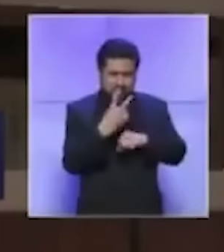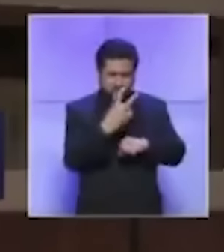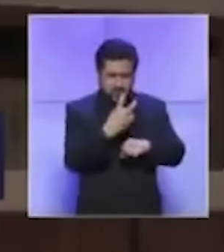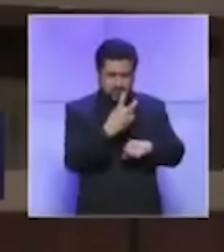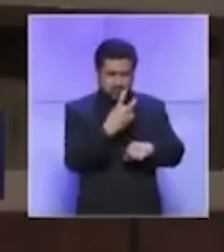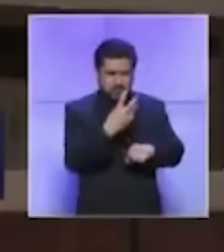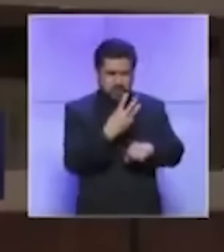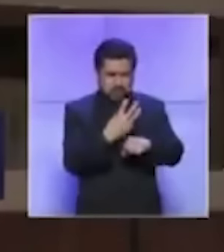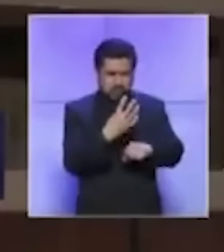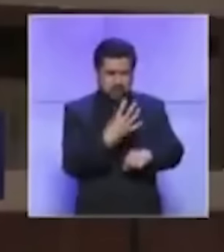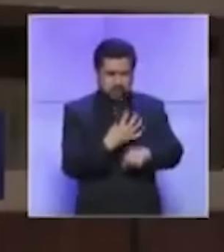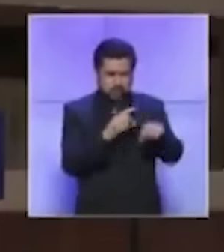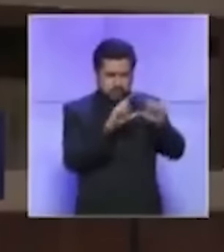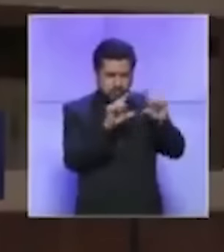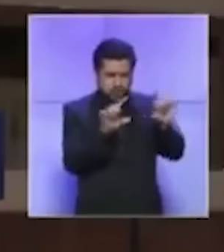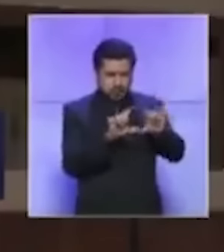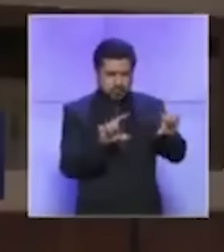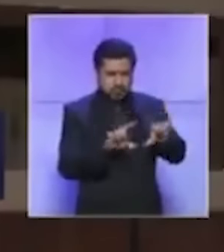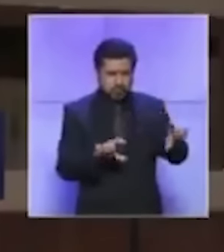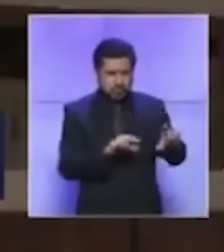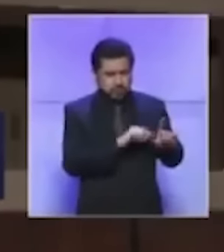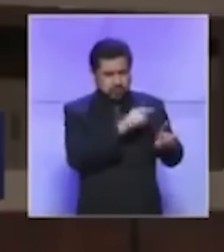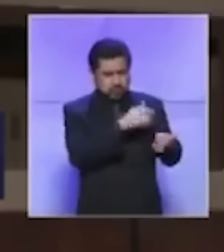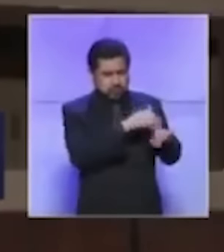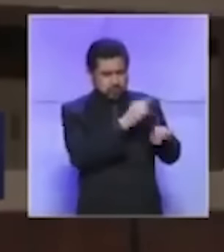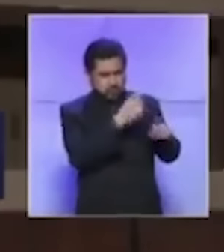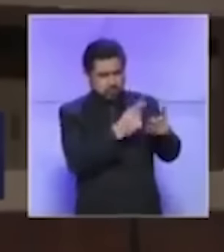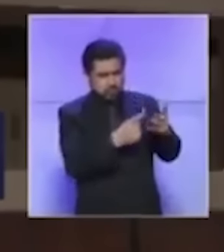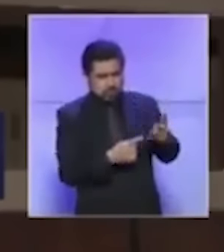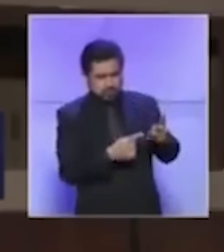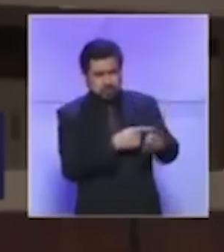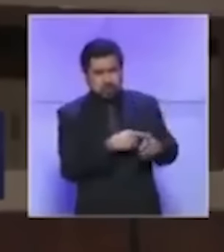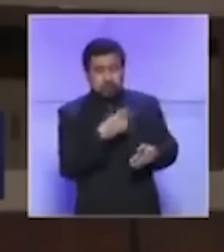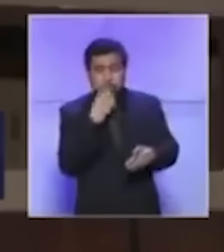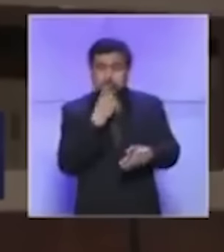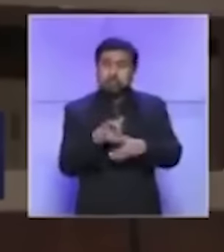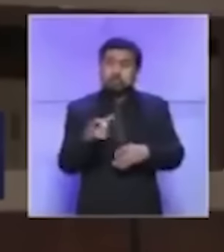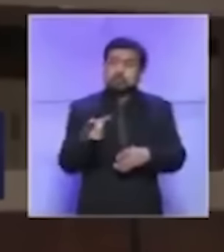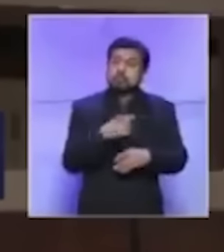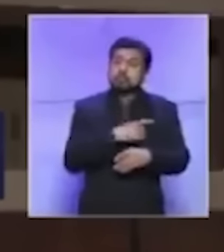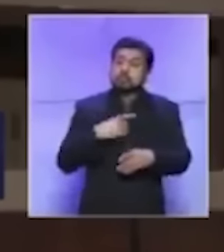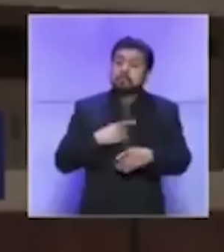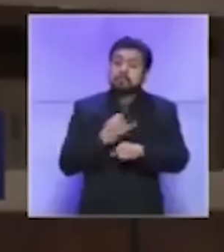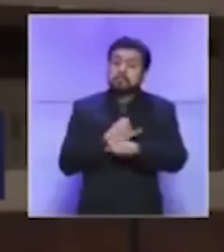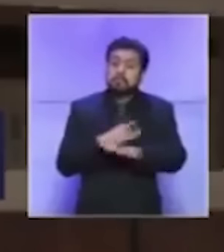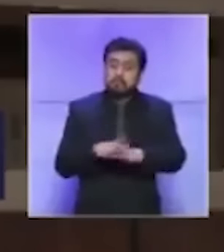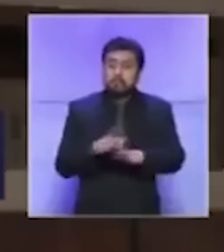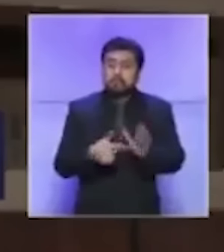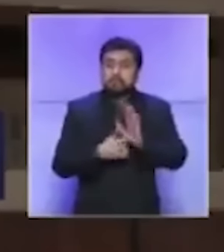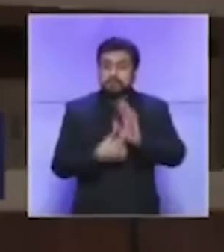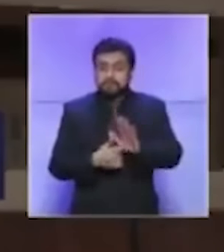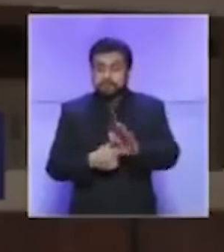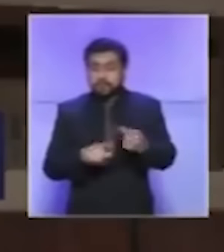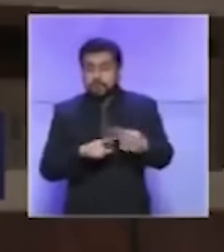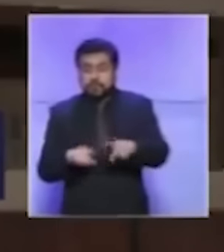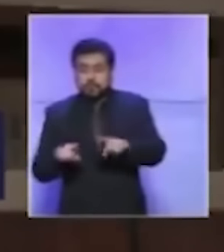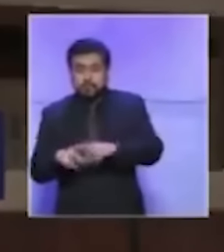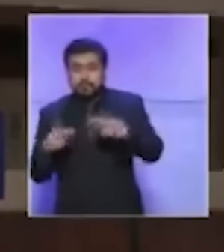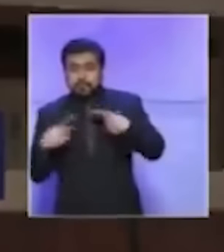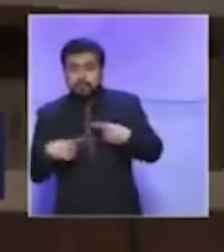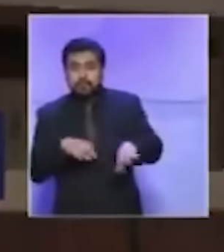4, que ofrece una documental pública consistente en el o los informes que emitan los diversos